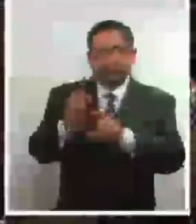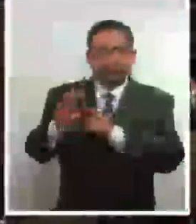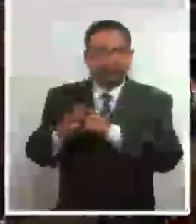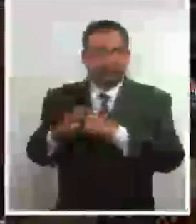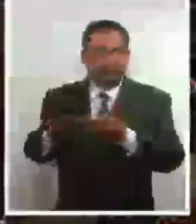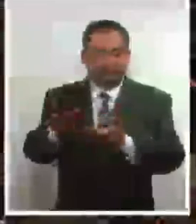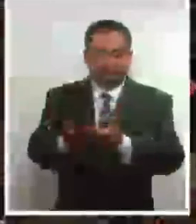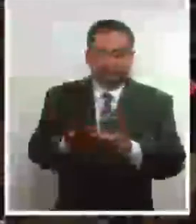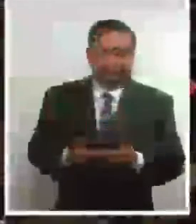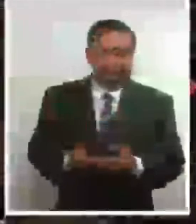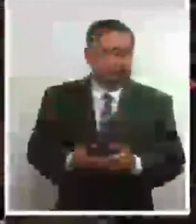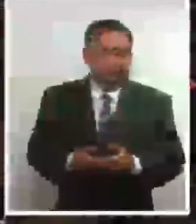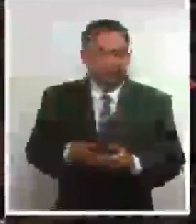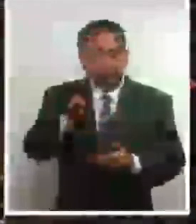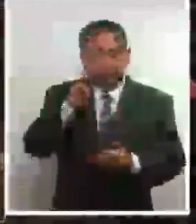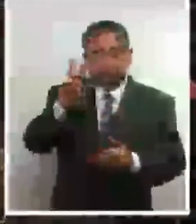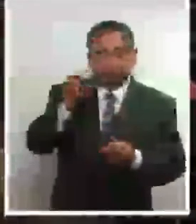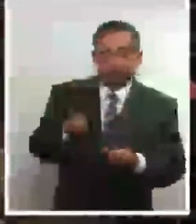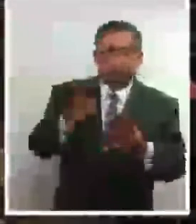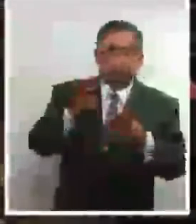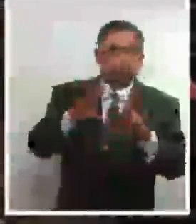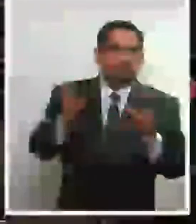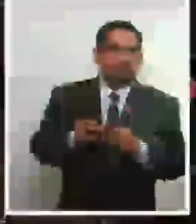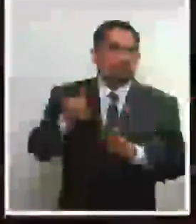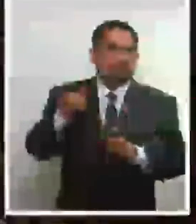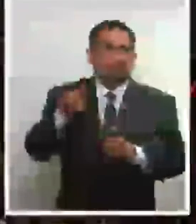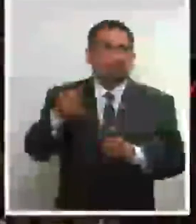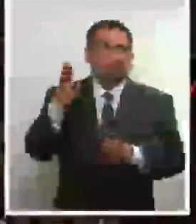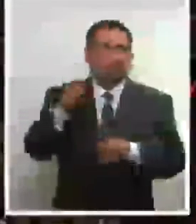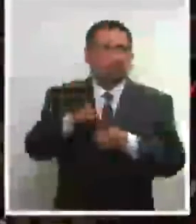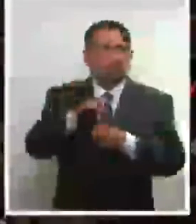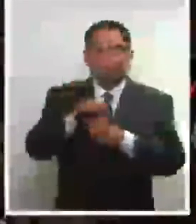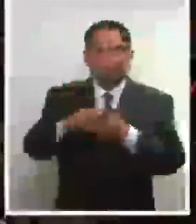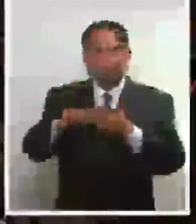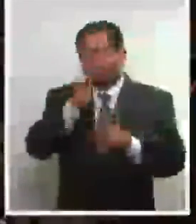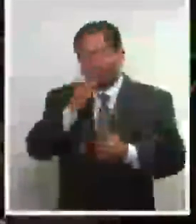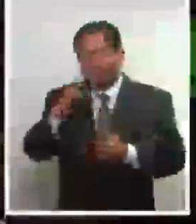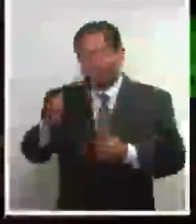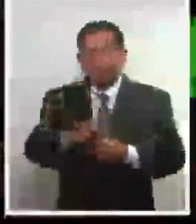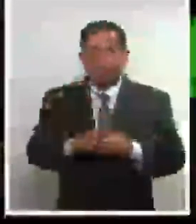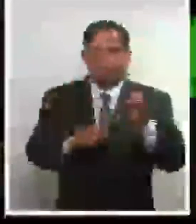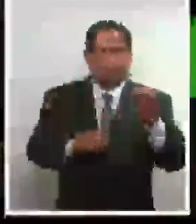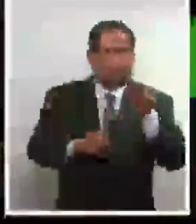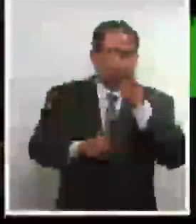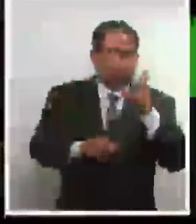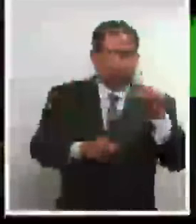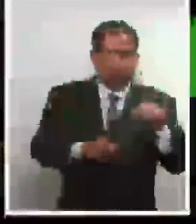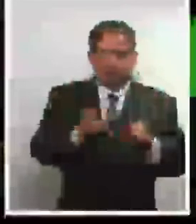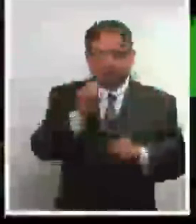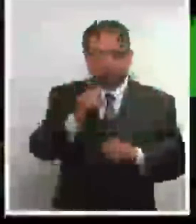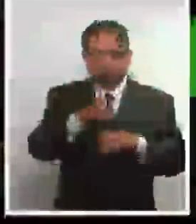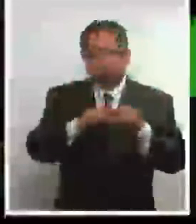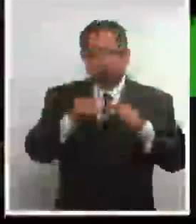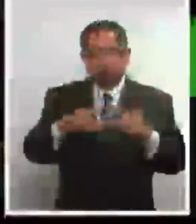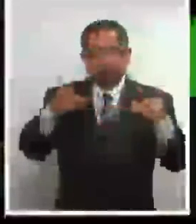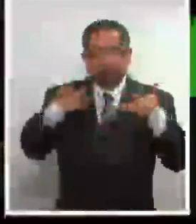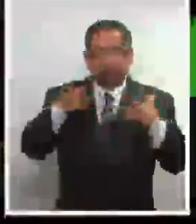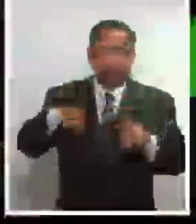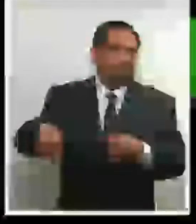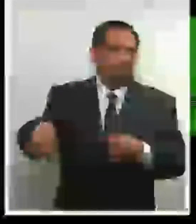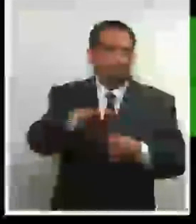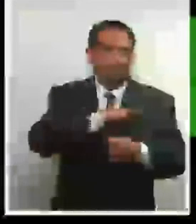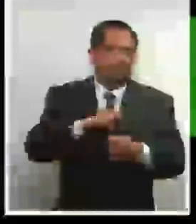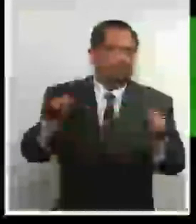comisión. Hasta este momento le comento que van 73 votos a favor, 0 votos en contra y 0 abstenciones por parte de